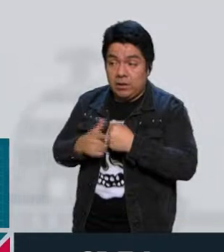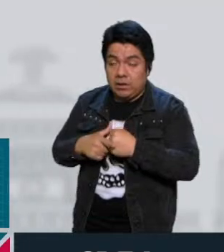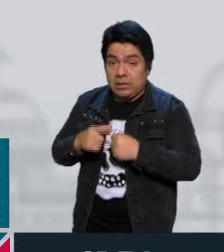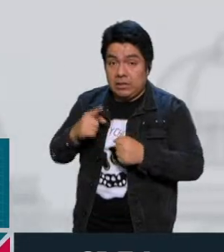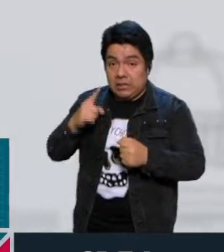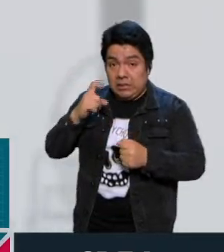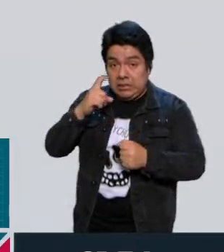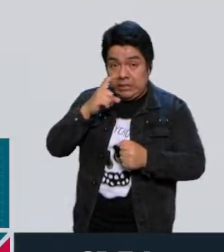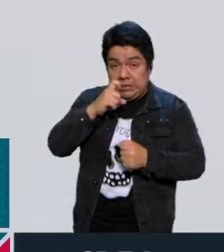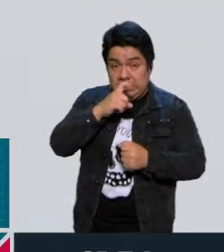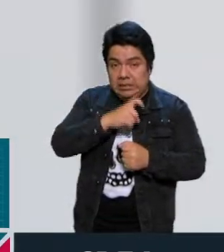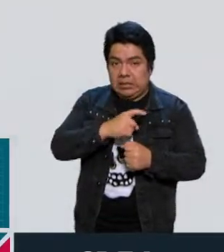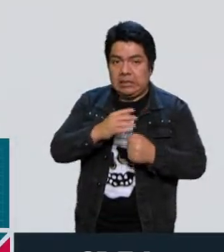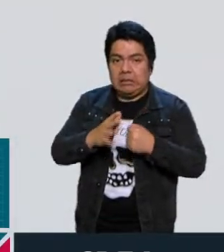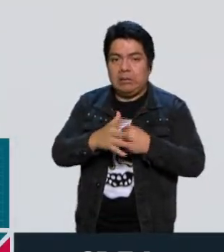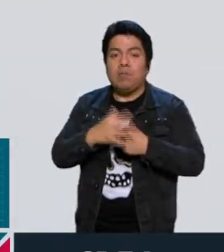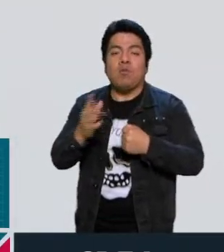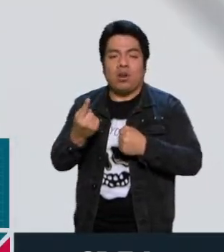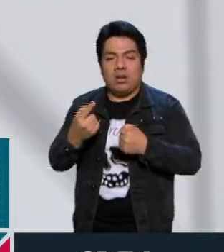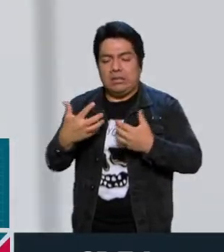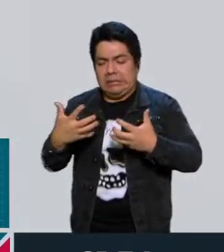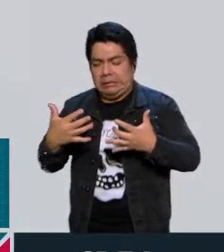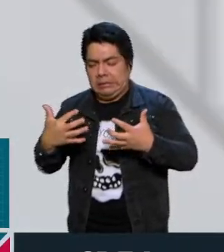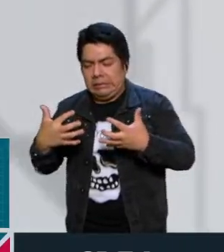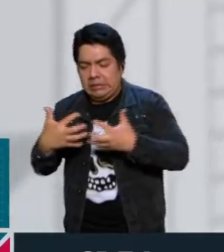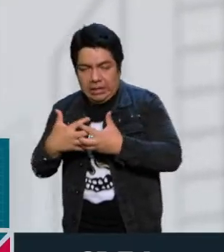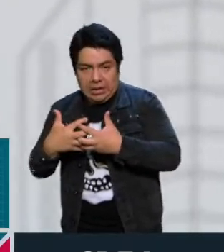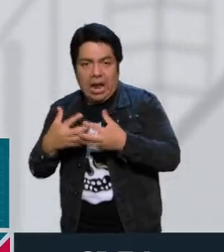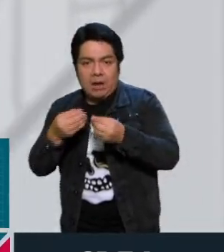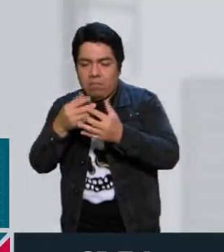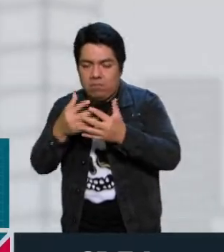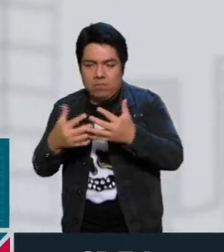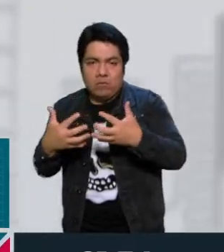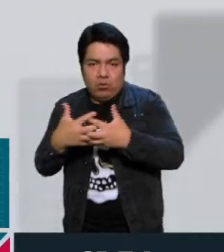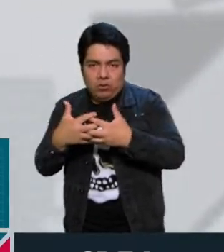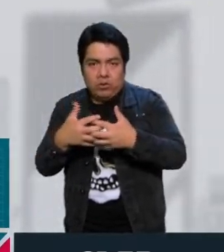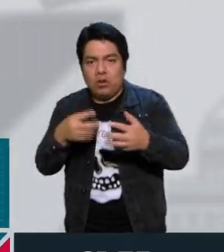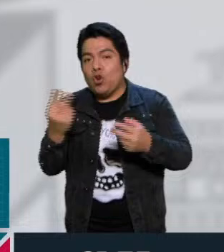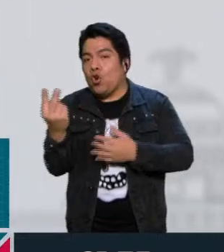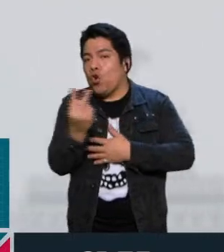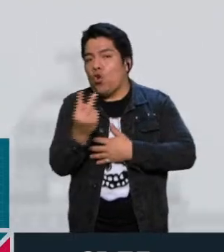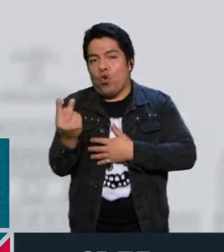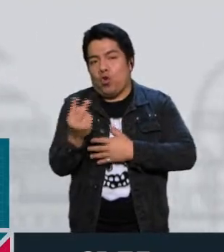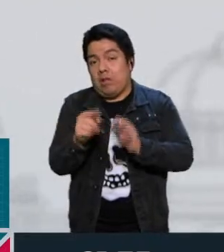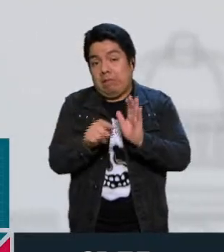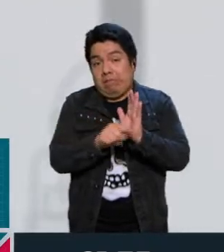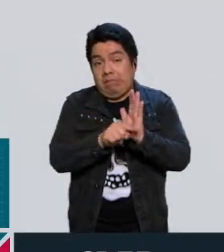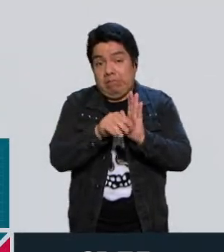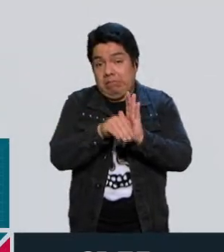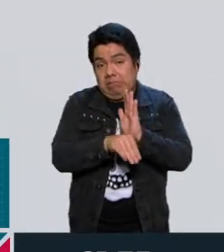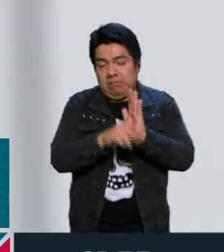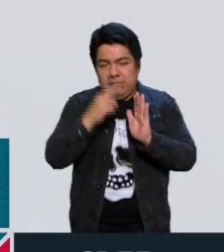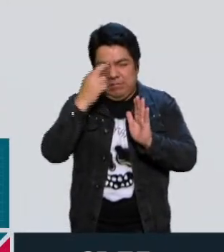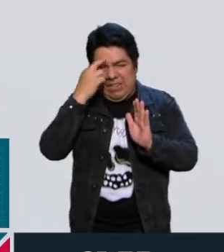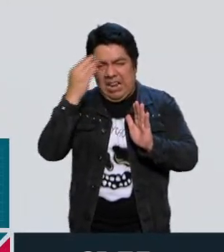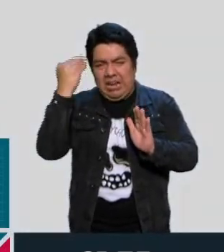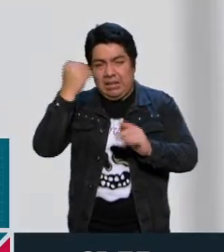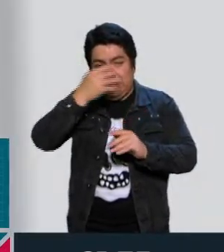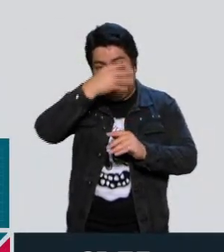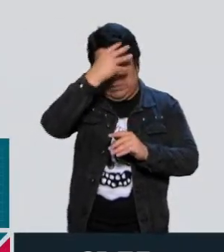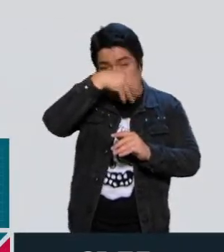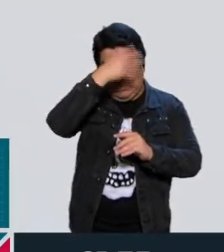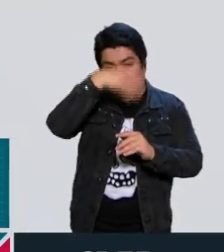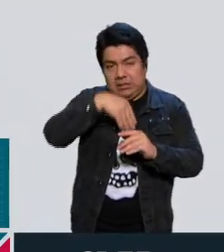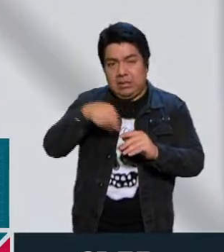porque es tal el nivel de interconexión en muchos campos que también termina viéndose afectado. Recordaremos también que en tiempos de Trump llenó